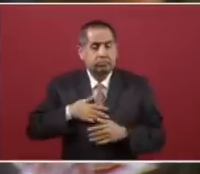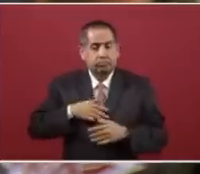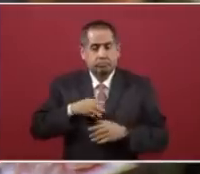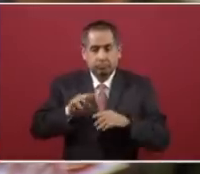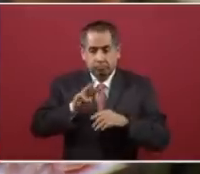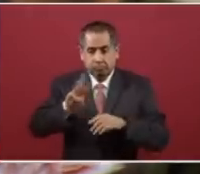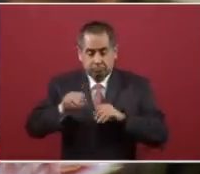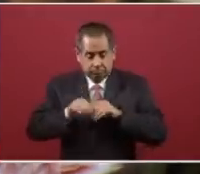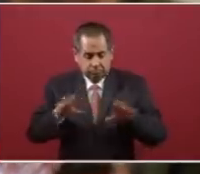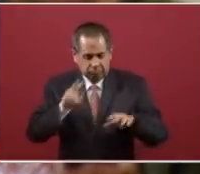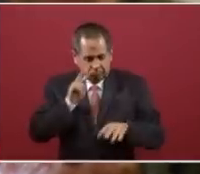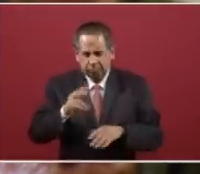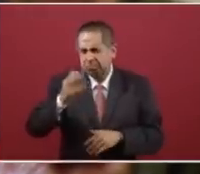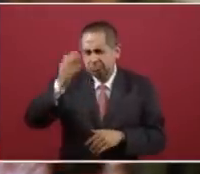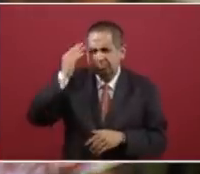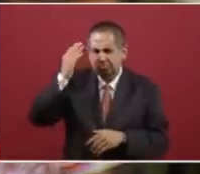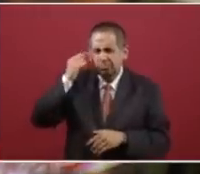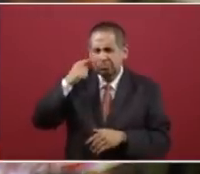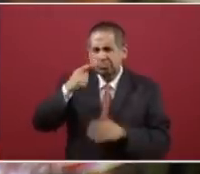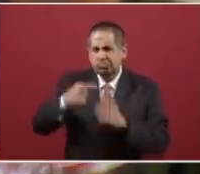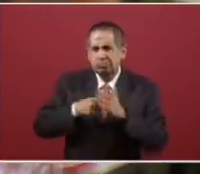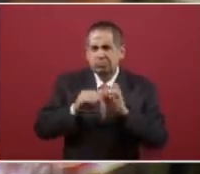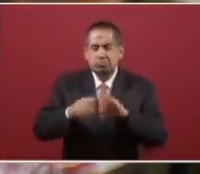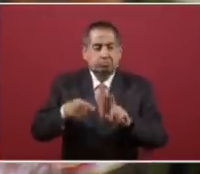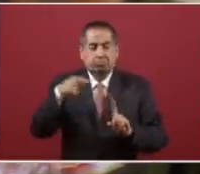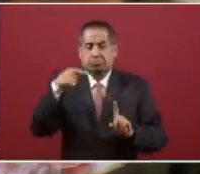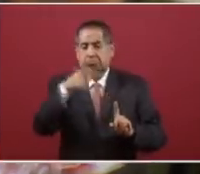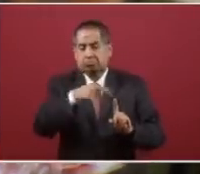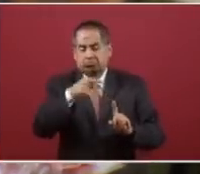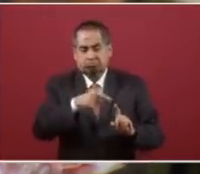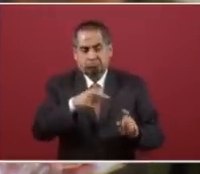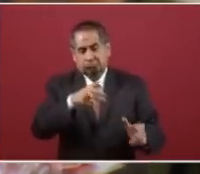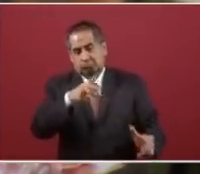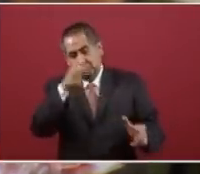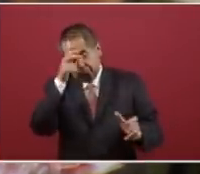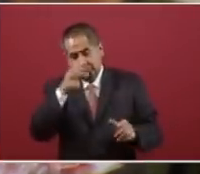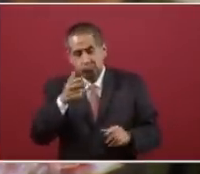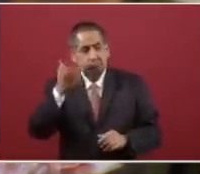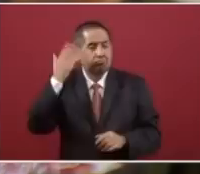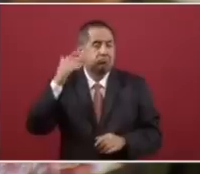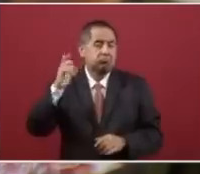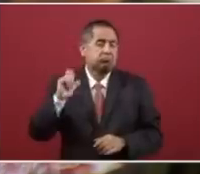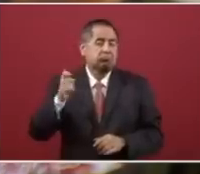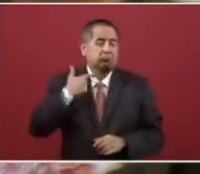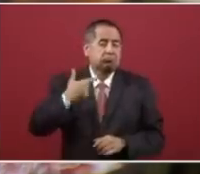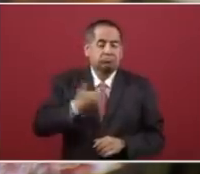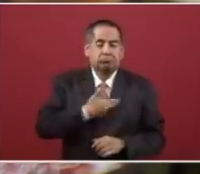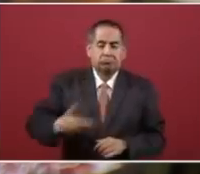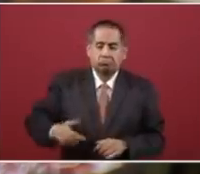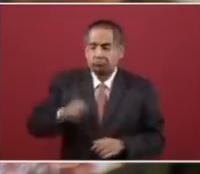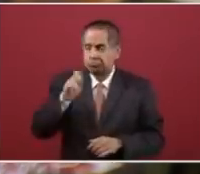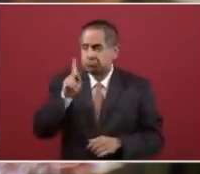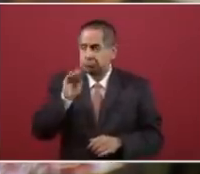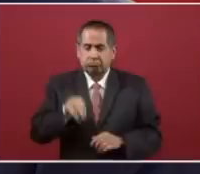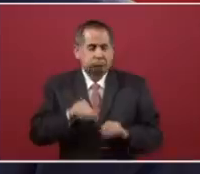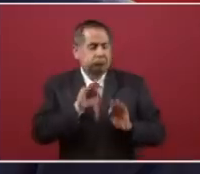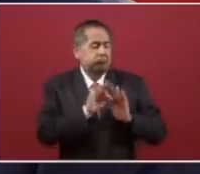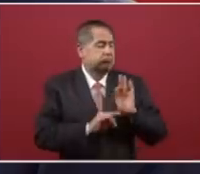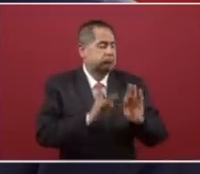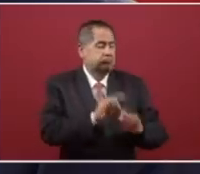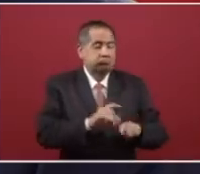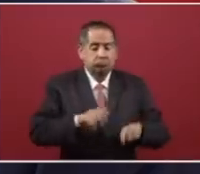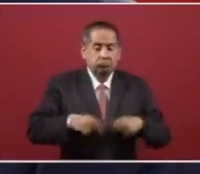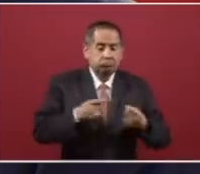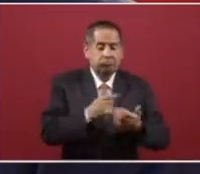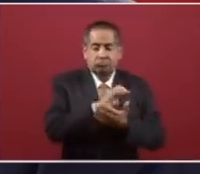revelado anteriormente que él fue uno de los intelectuales consentidos en el sexenio de peña nieto y se le dieron contratos por